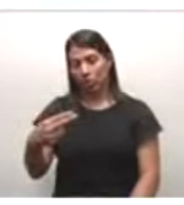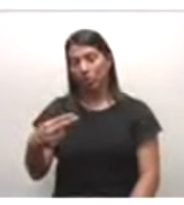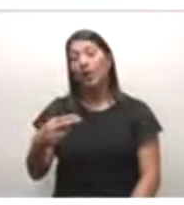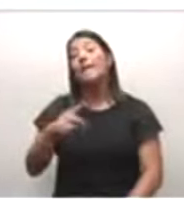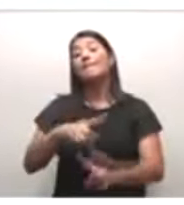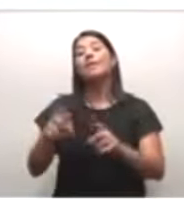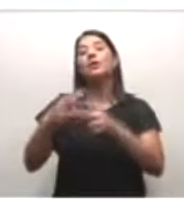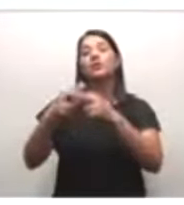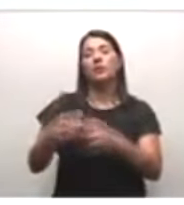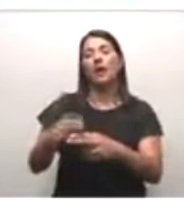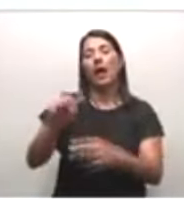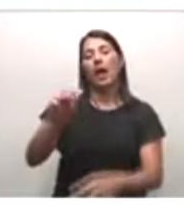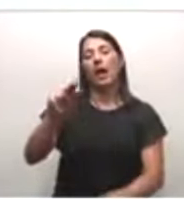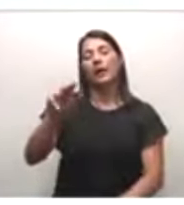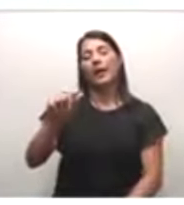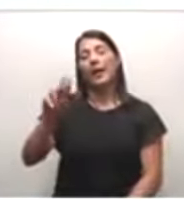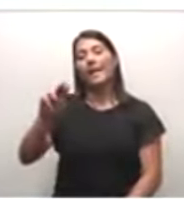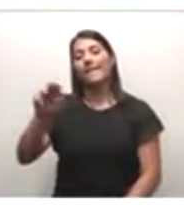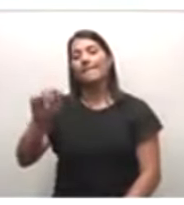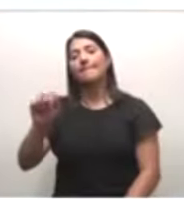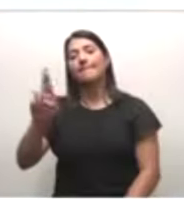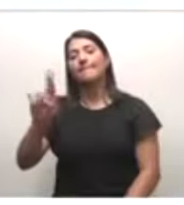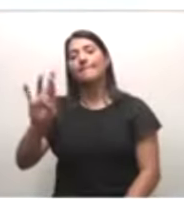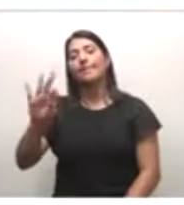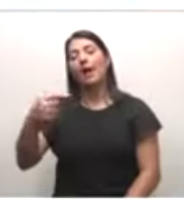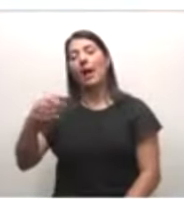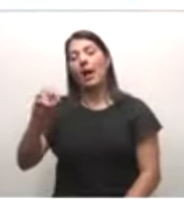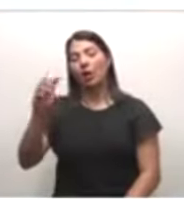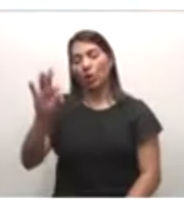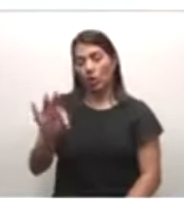Buenos Aires, Doña Margot Mora.